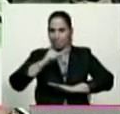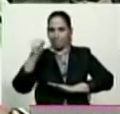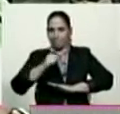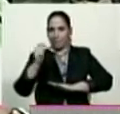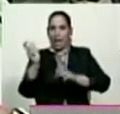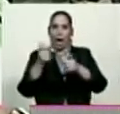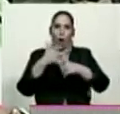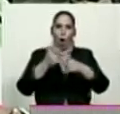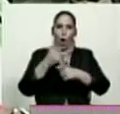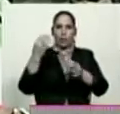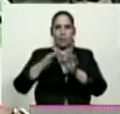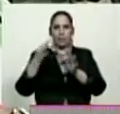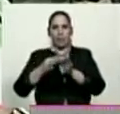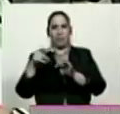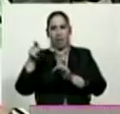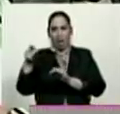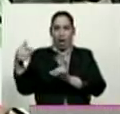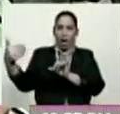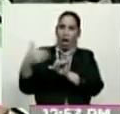Producto de una agresión